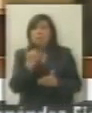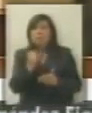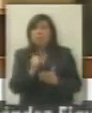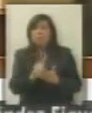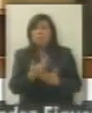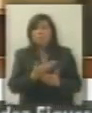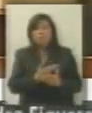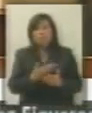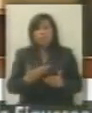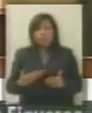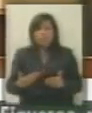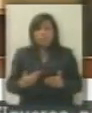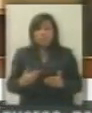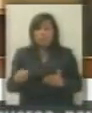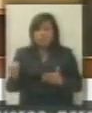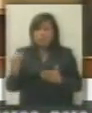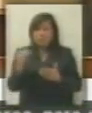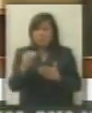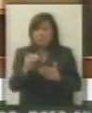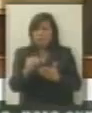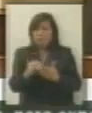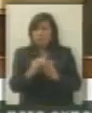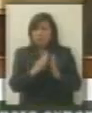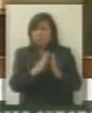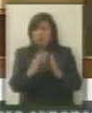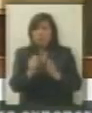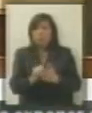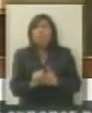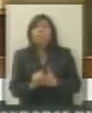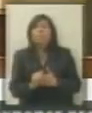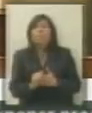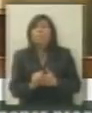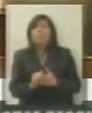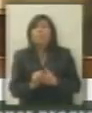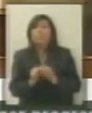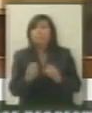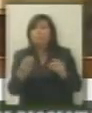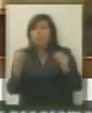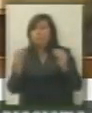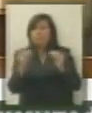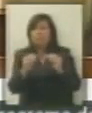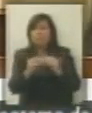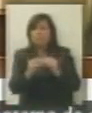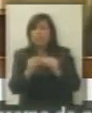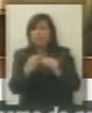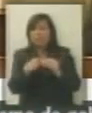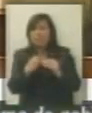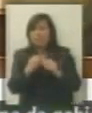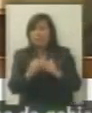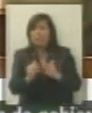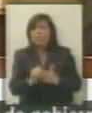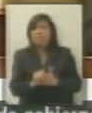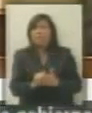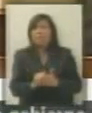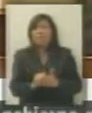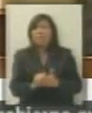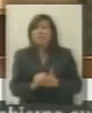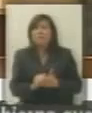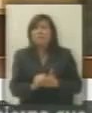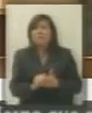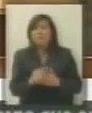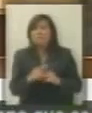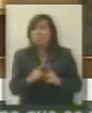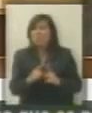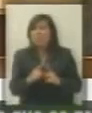vida. La implementación de las medidas antes descritas ha incidido directamente en la mejora de los principales